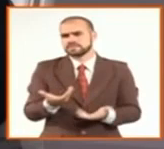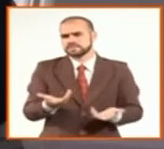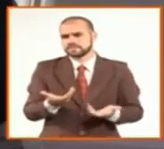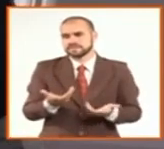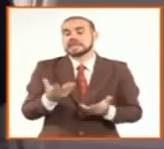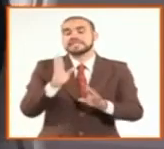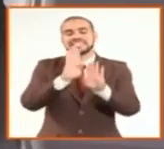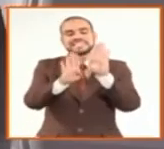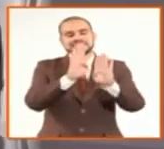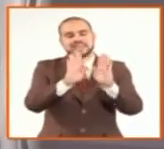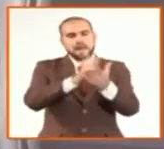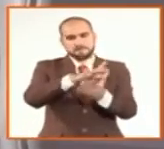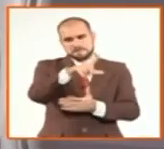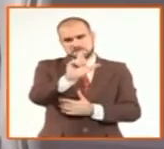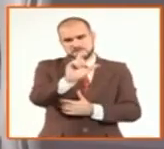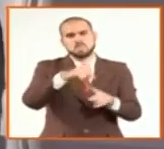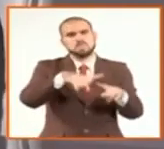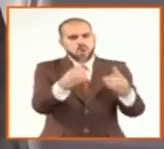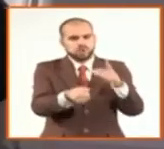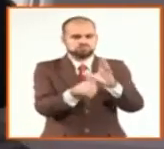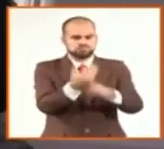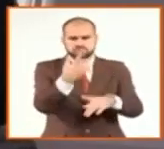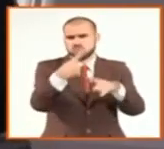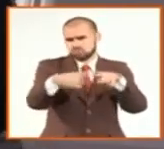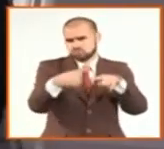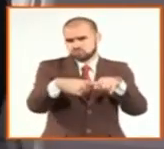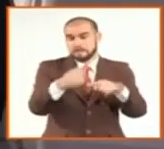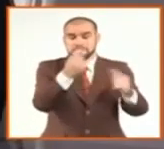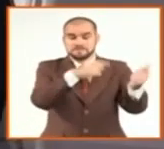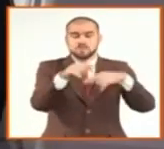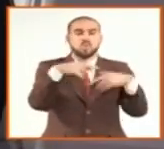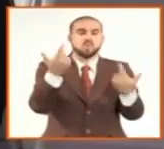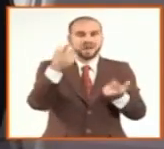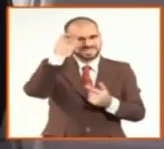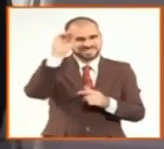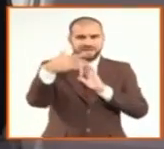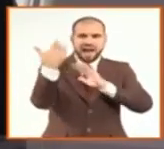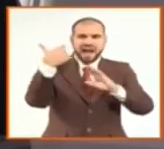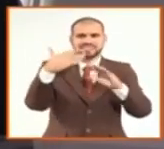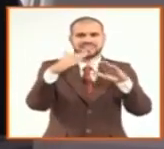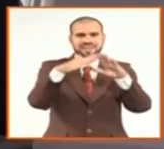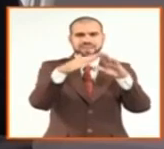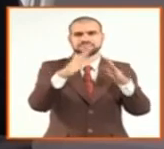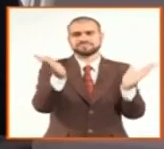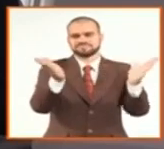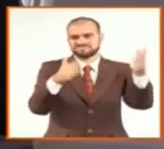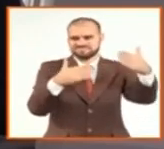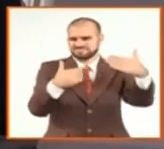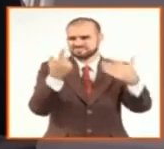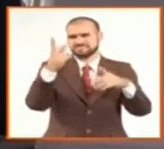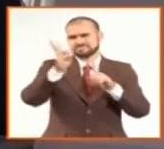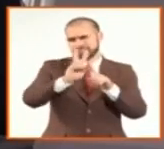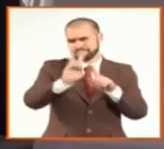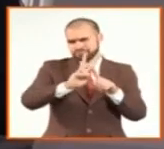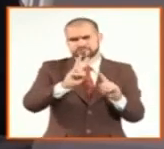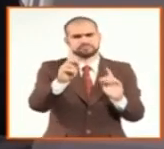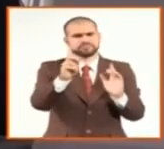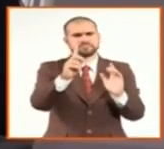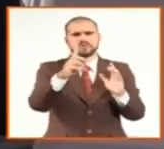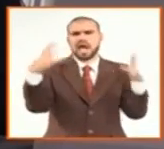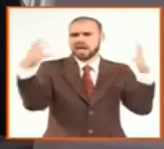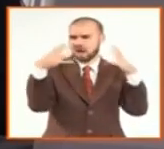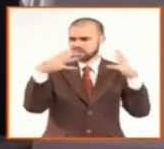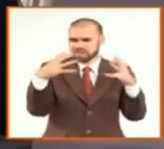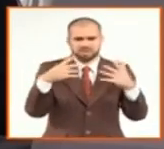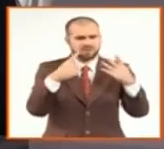MLC, inicialmente para productos electrodomésticos, determinada nomenclatura de productos. Y como tú bien planteas,